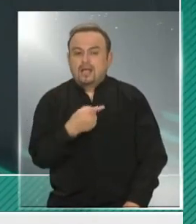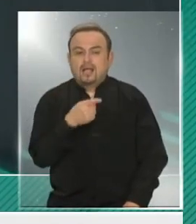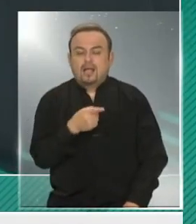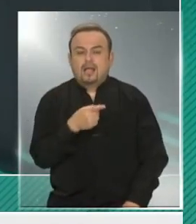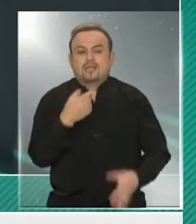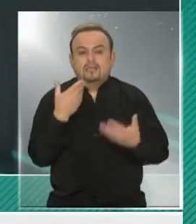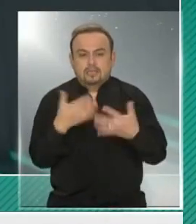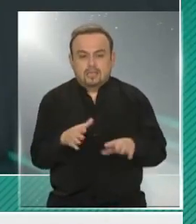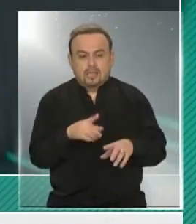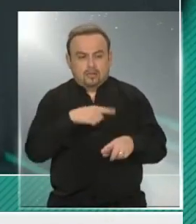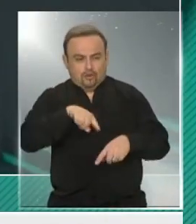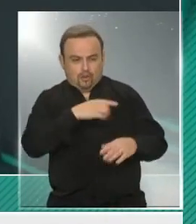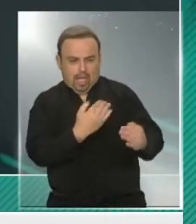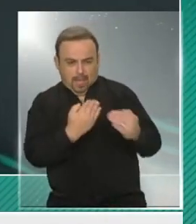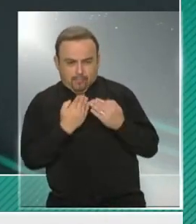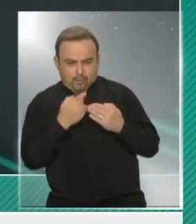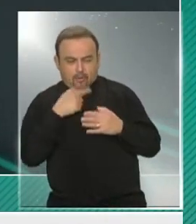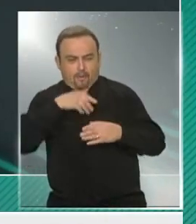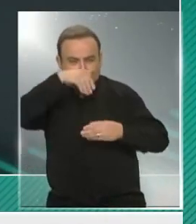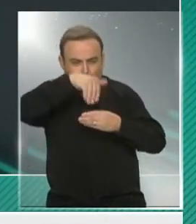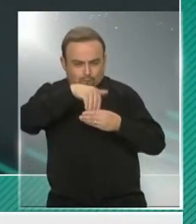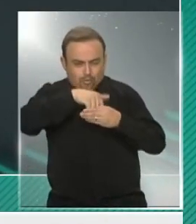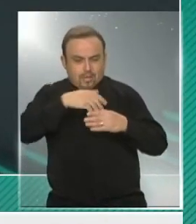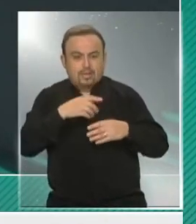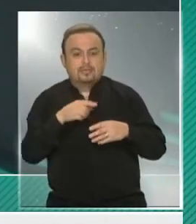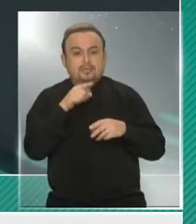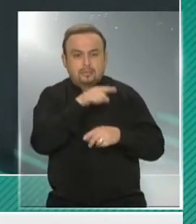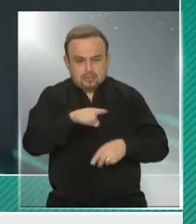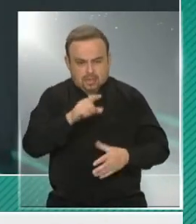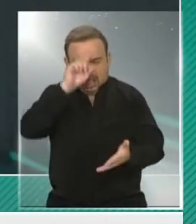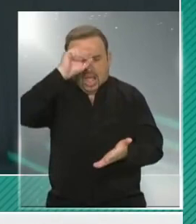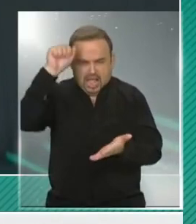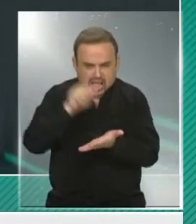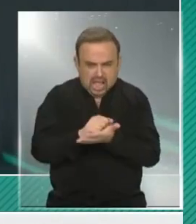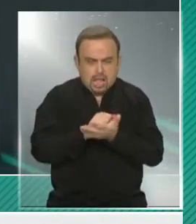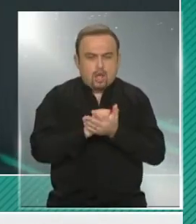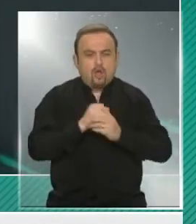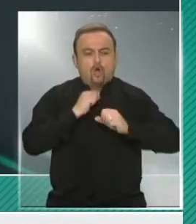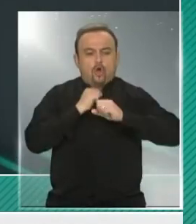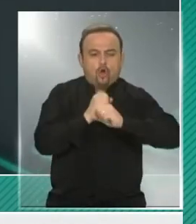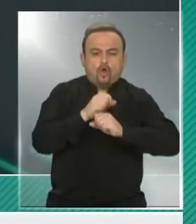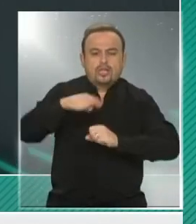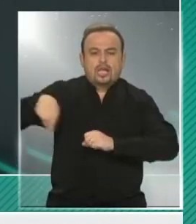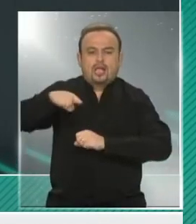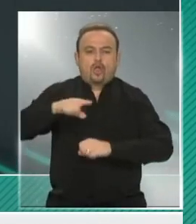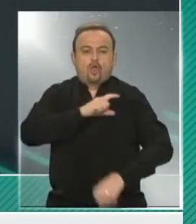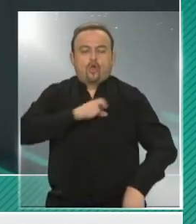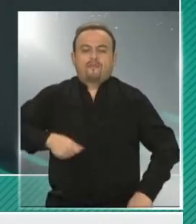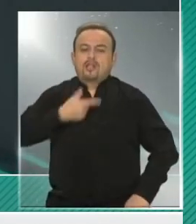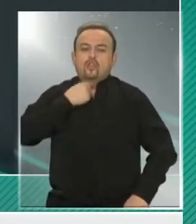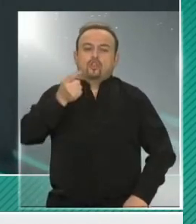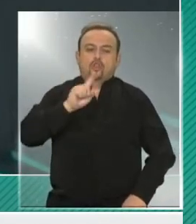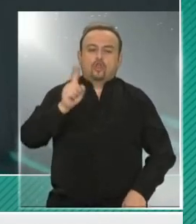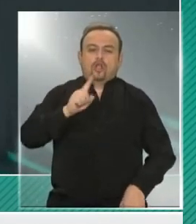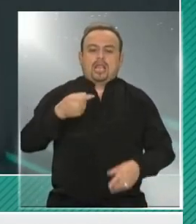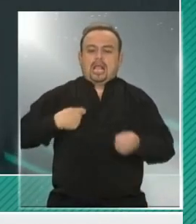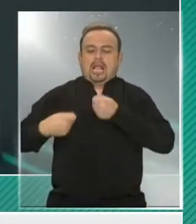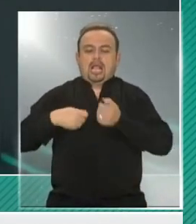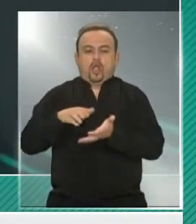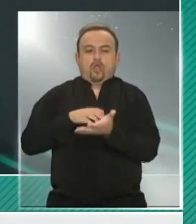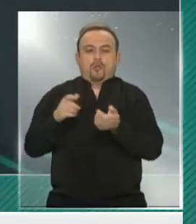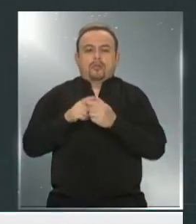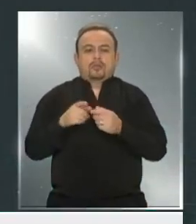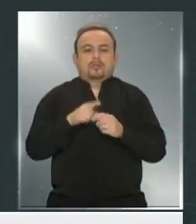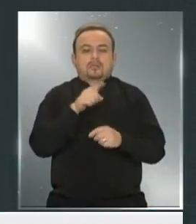quienes lo apoyan a sus votantes que protestarán contra los gobernadores que no querían reabrir la economía